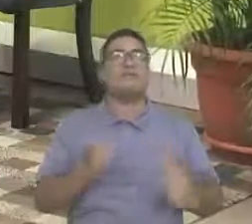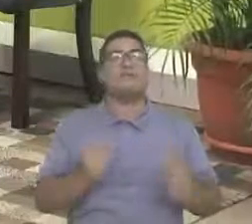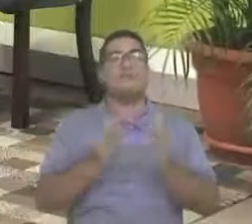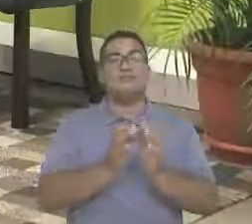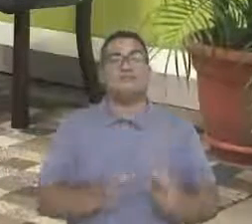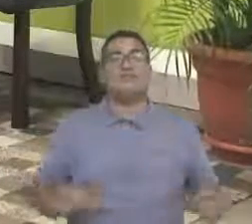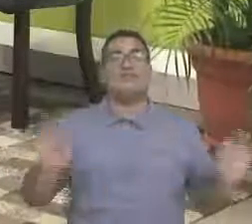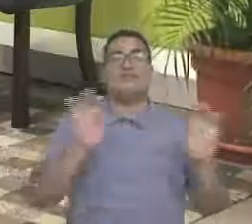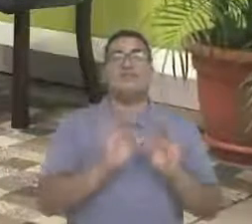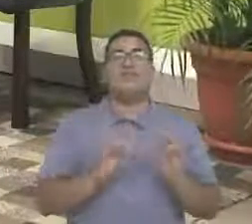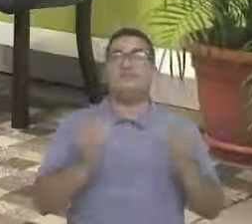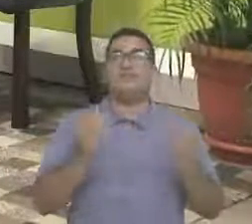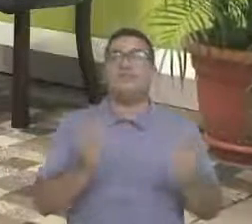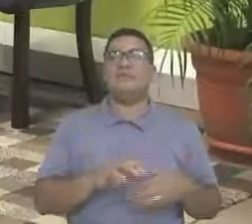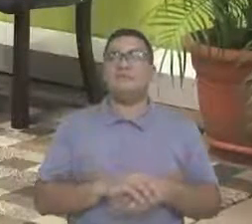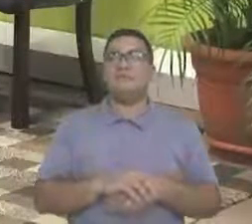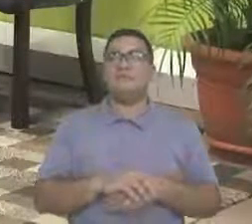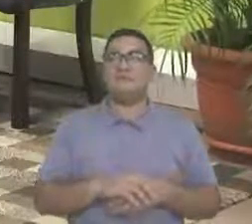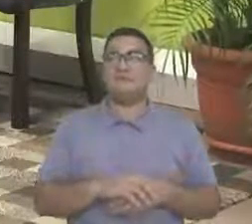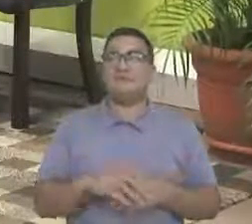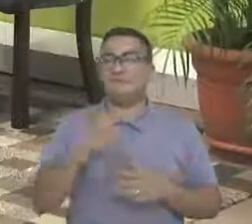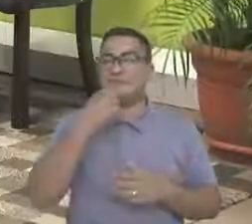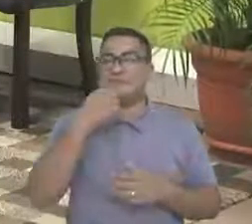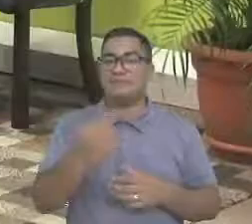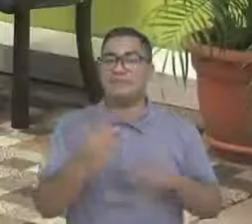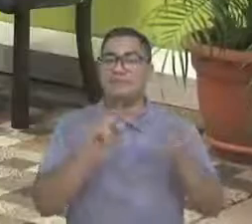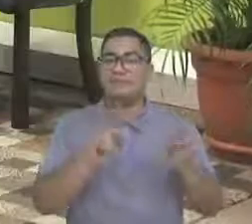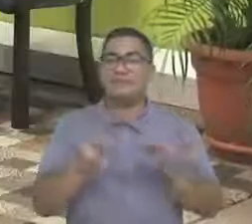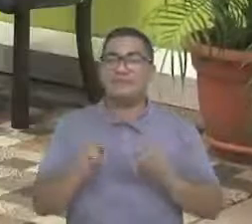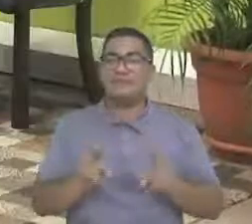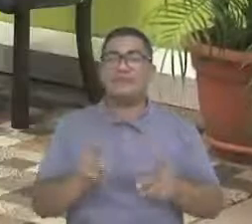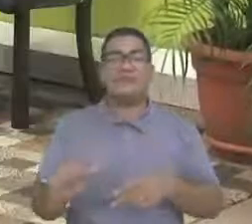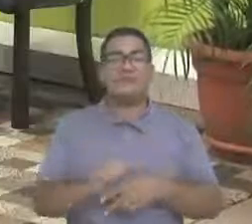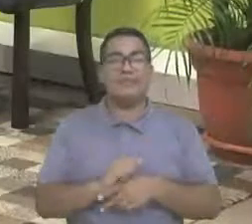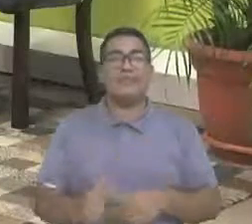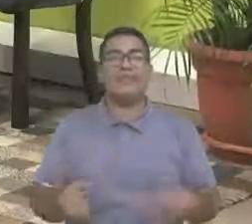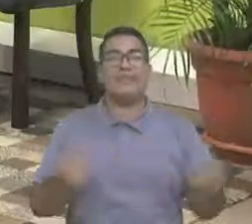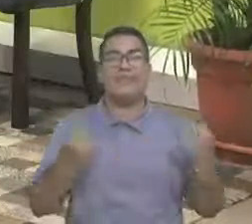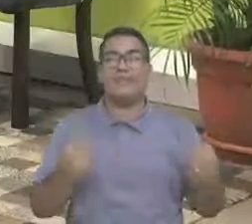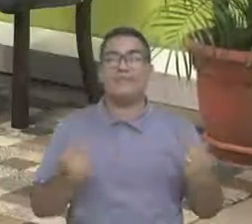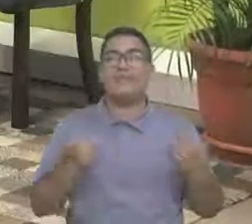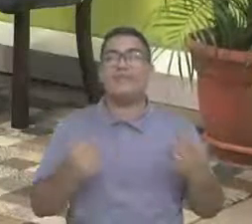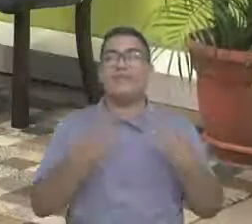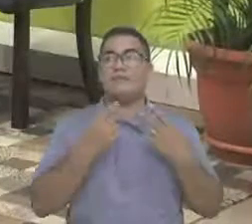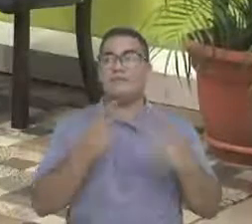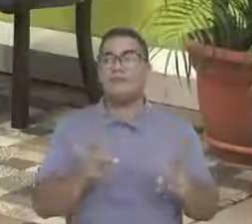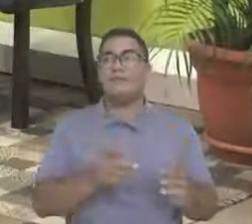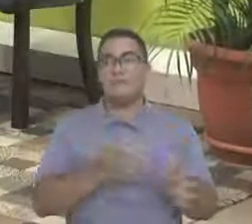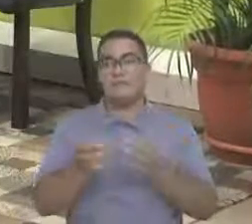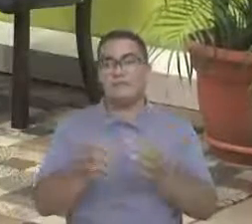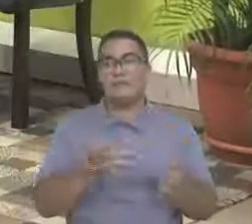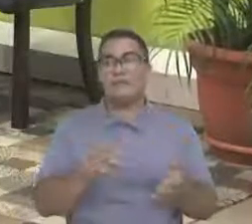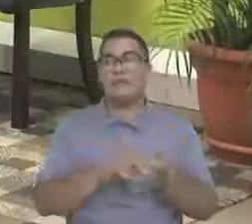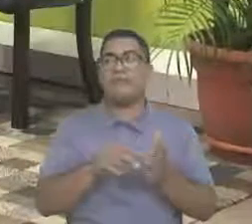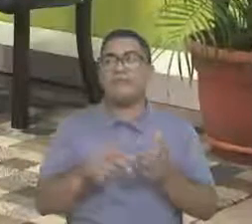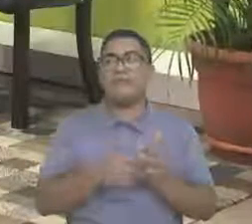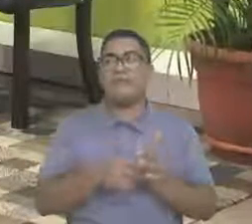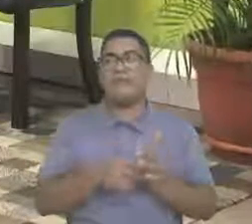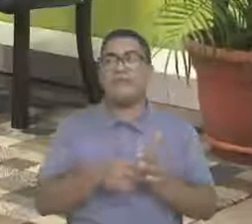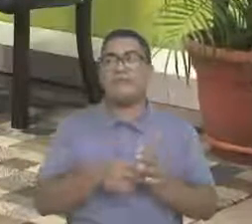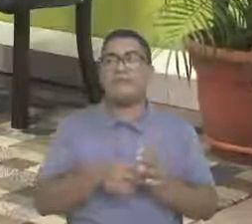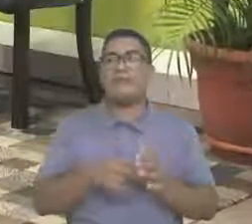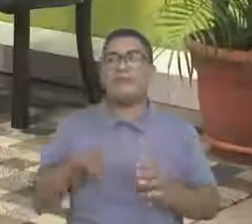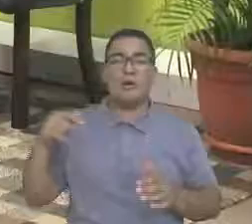trascendental. Nosotros le decimos al paciente, haga ejercicio, pero no le explicamos qué tipo de ejercicio. Vamos a